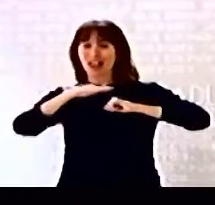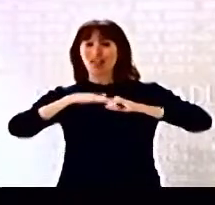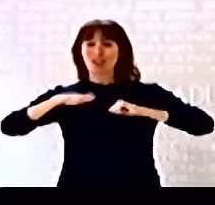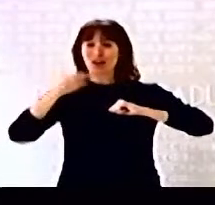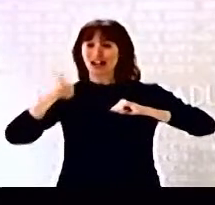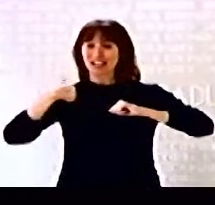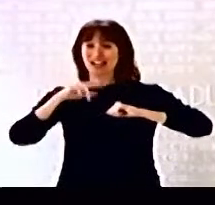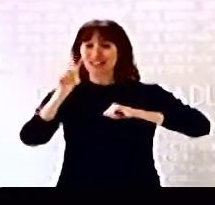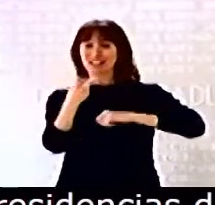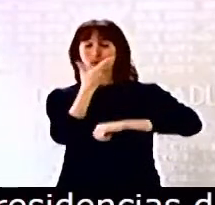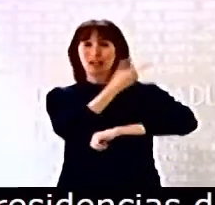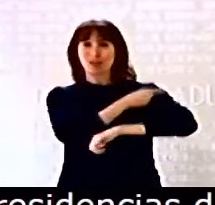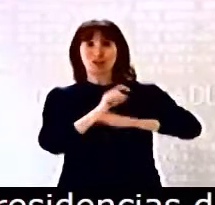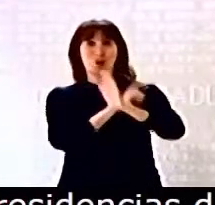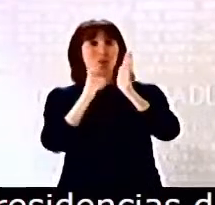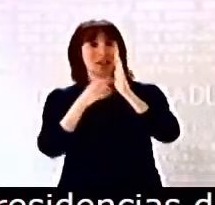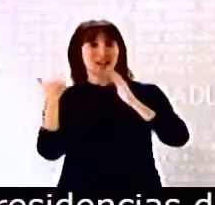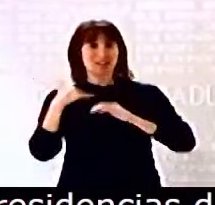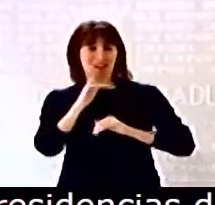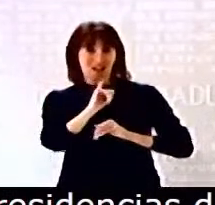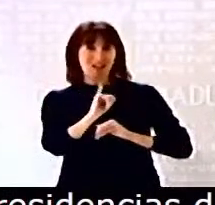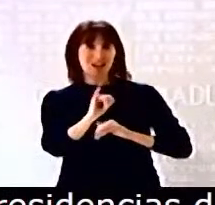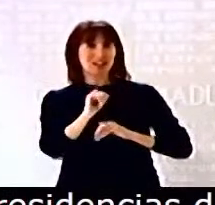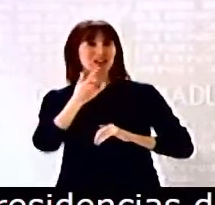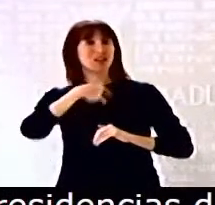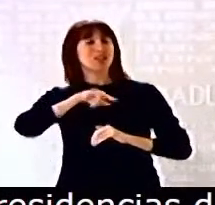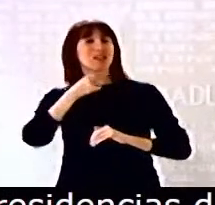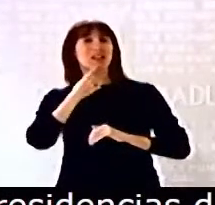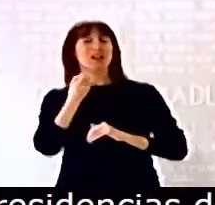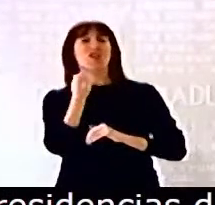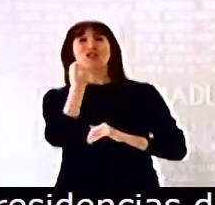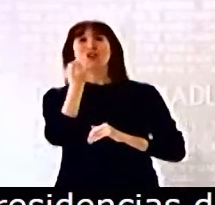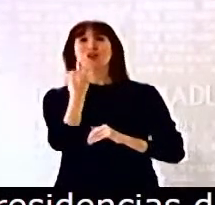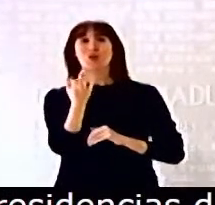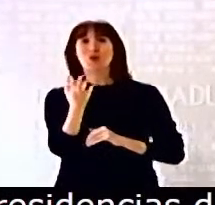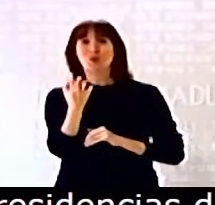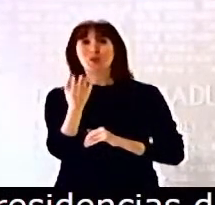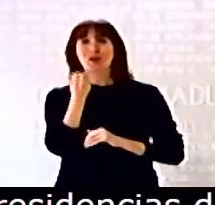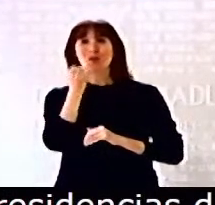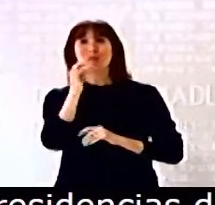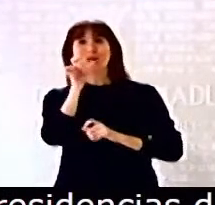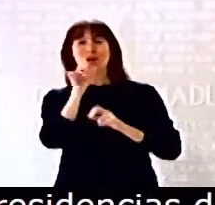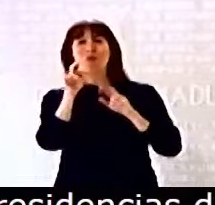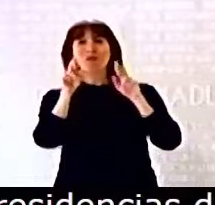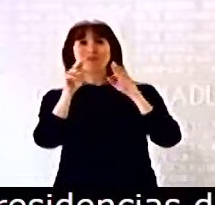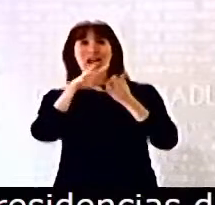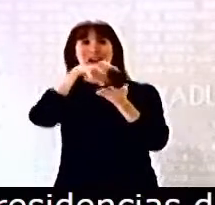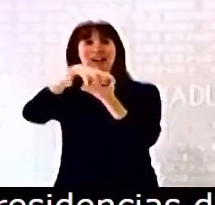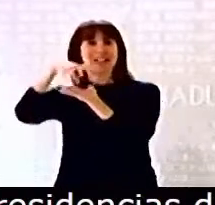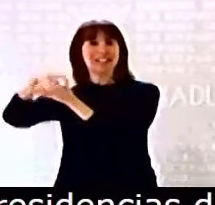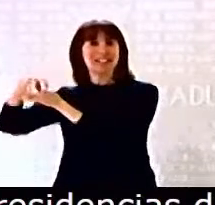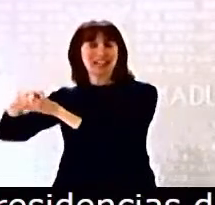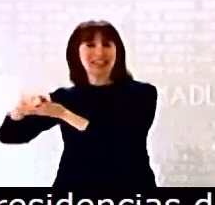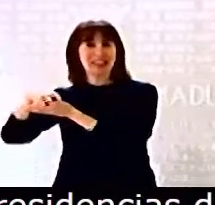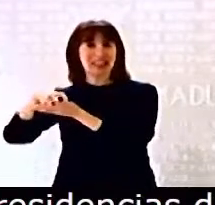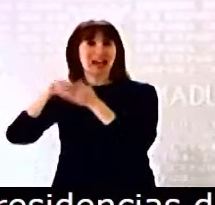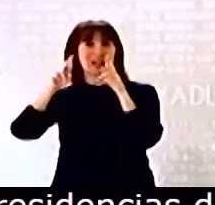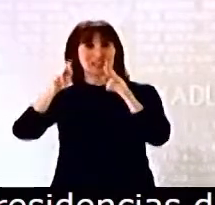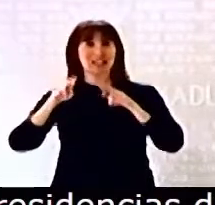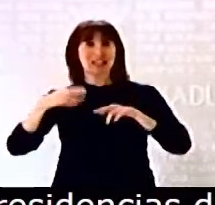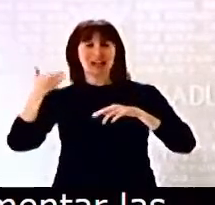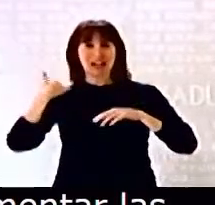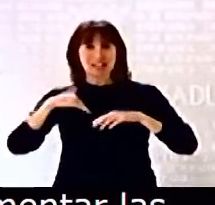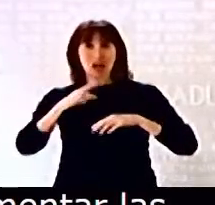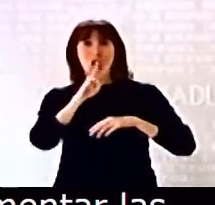recibido ya la segunda dosis, no sé si nos puede apuntar el número de residencias que tienen esta situación, que ya han completado esos